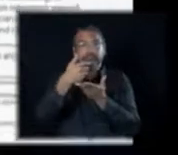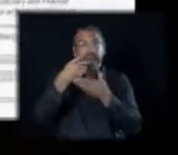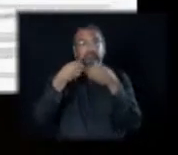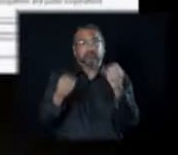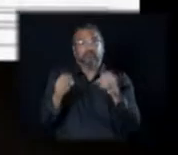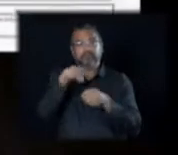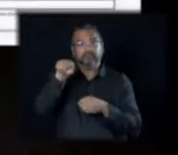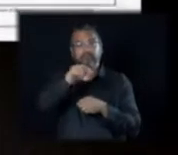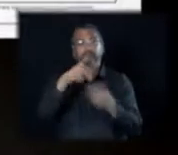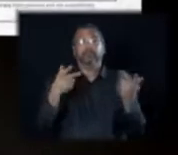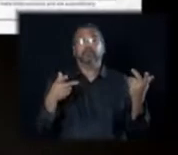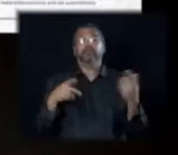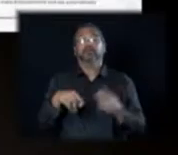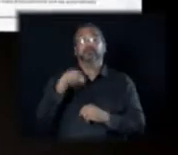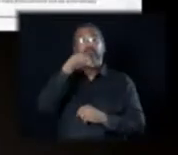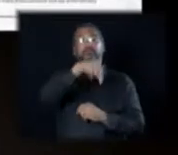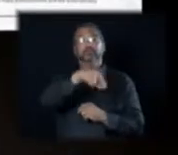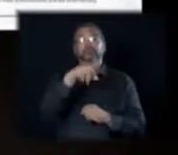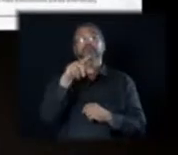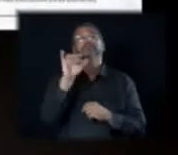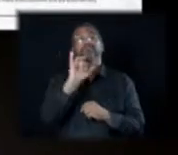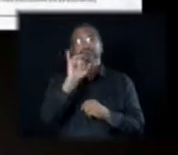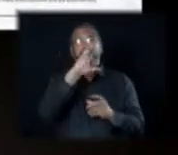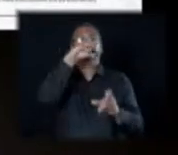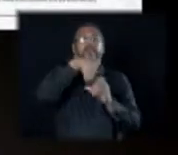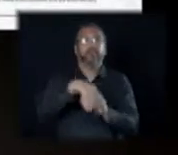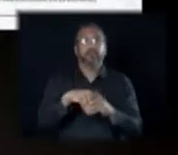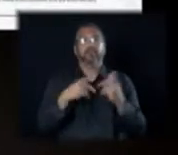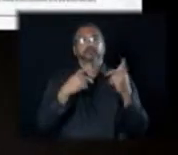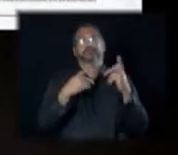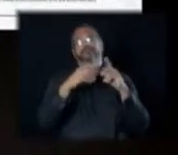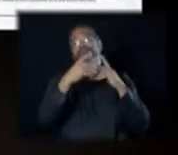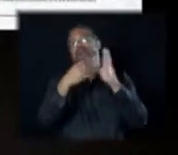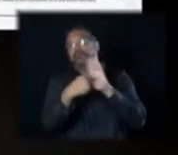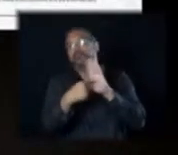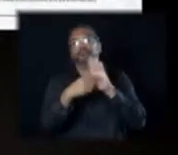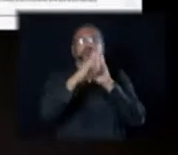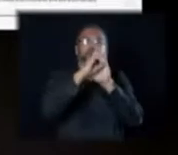y son para las colecciones que hace la Hacienda.